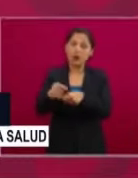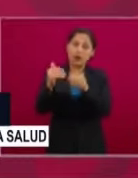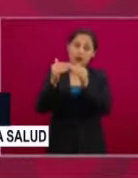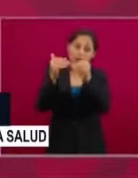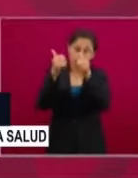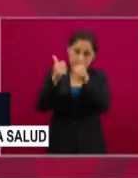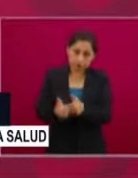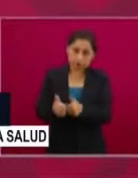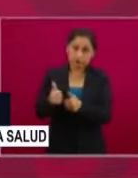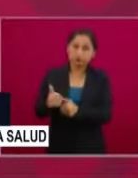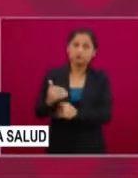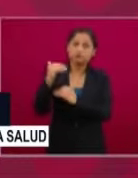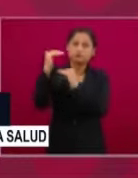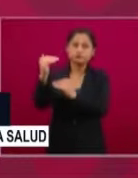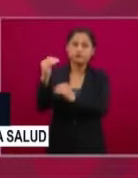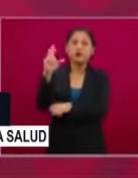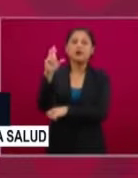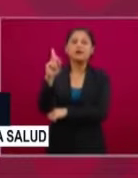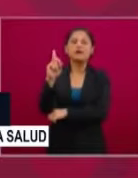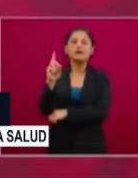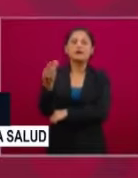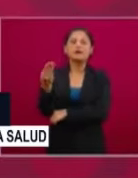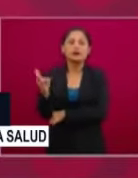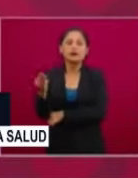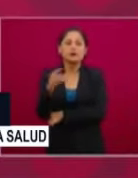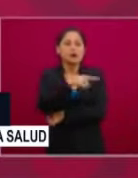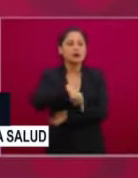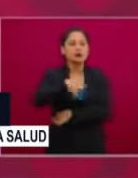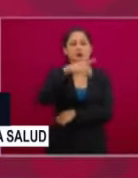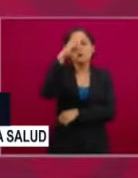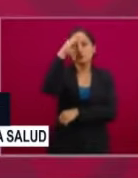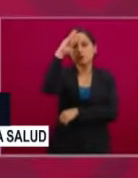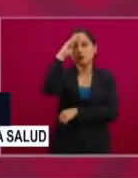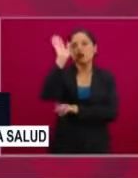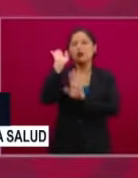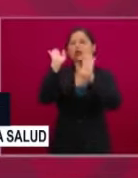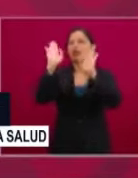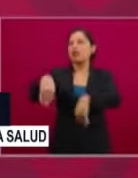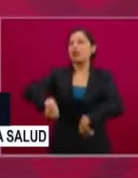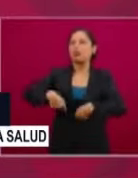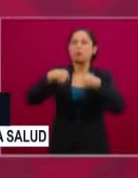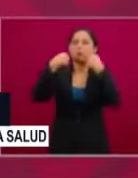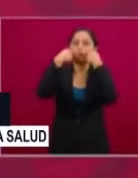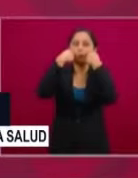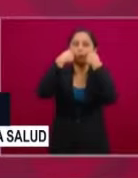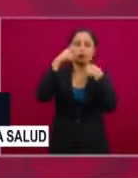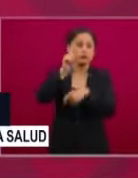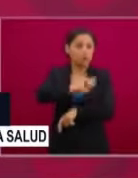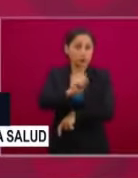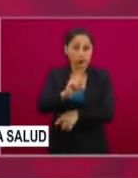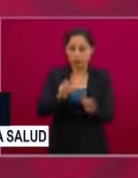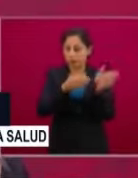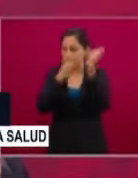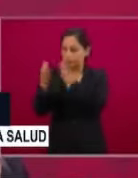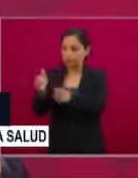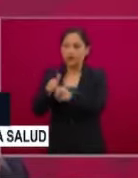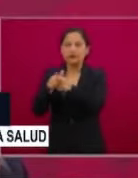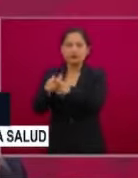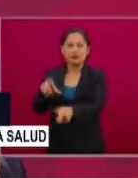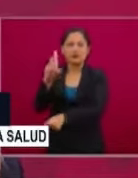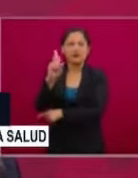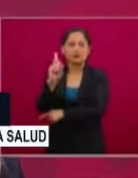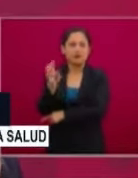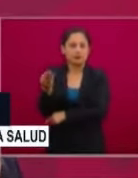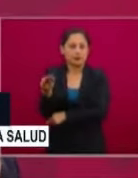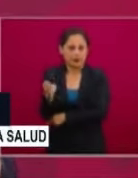se empiezan a elevar las concentraciones de anticuerpos en la sangre eso no se conoce todavía al momento